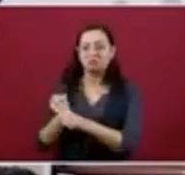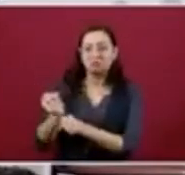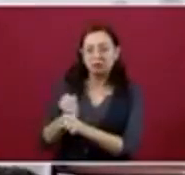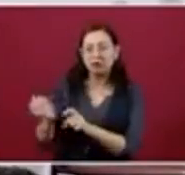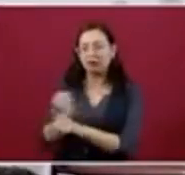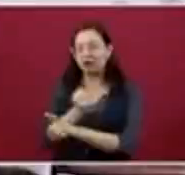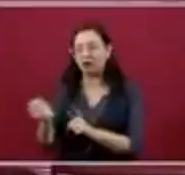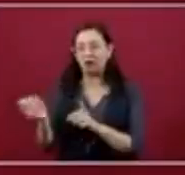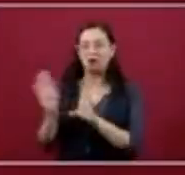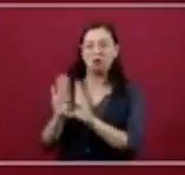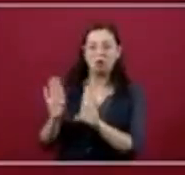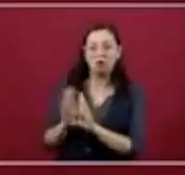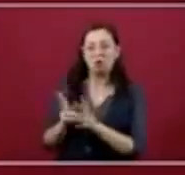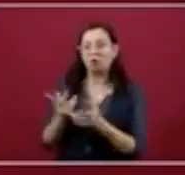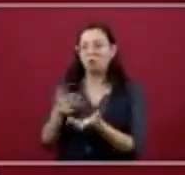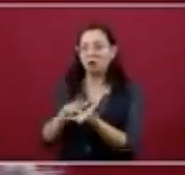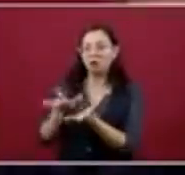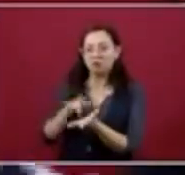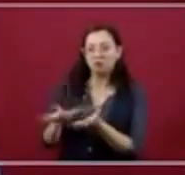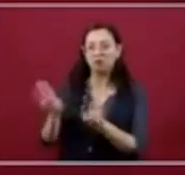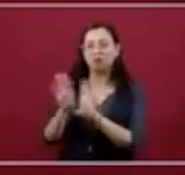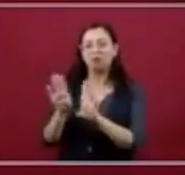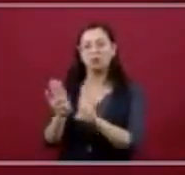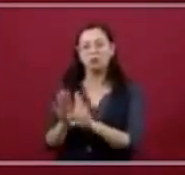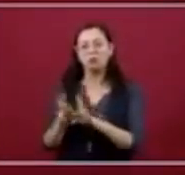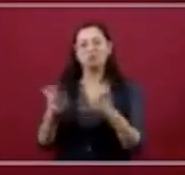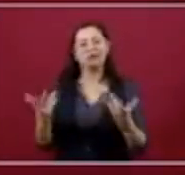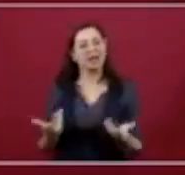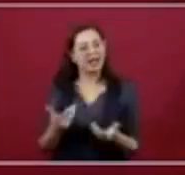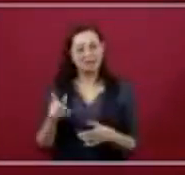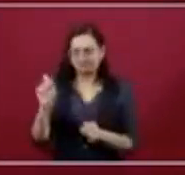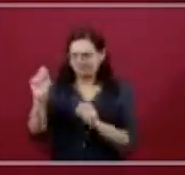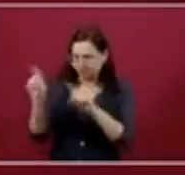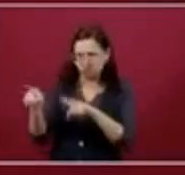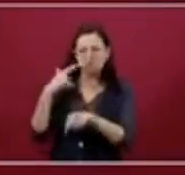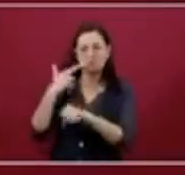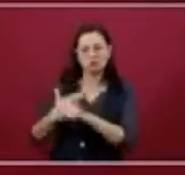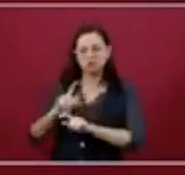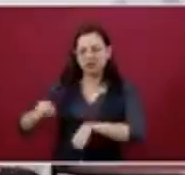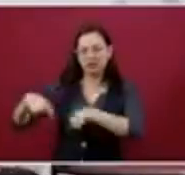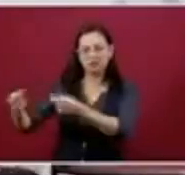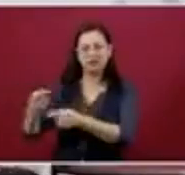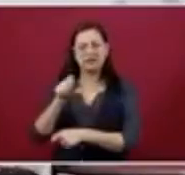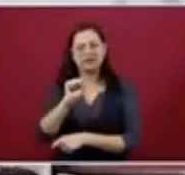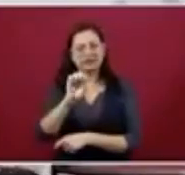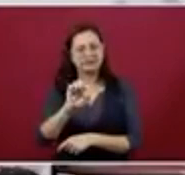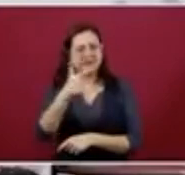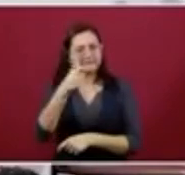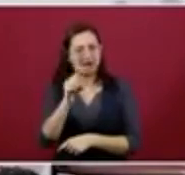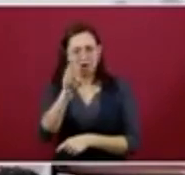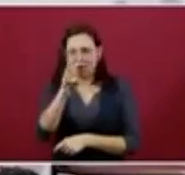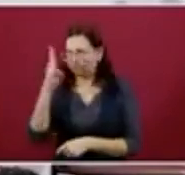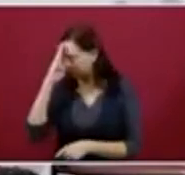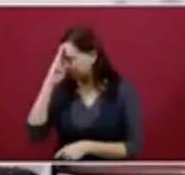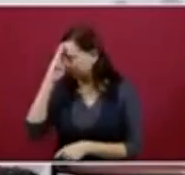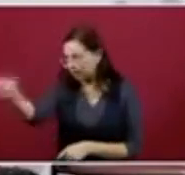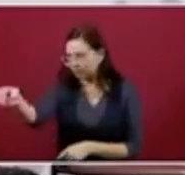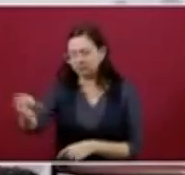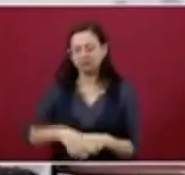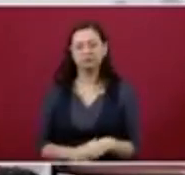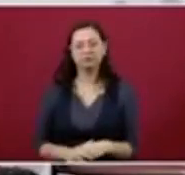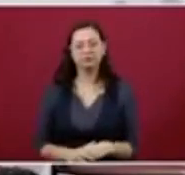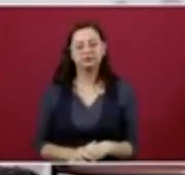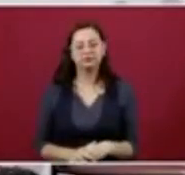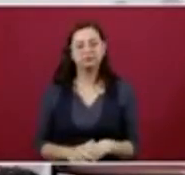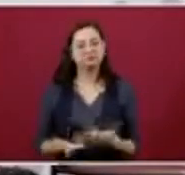¿cómo se va a apoyar? Gobernación, de manera directa. Para eso